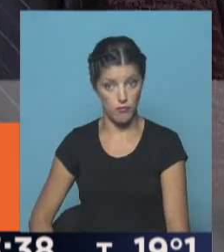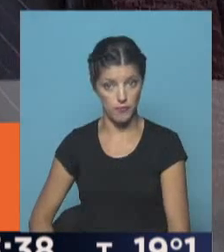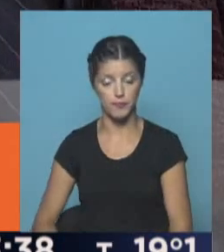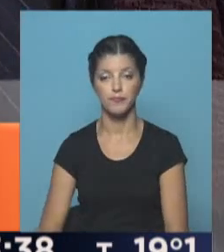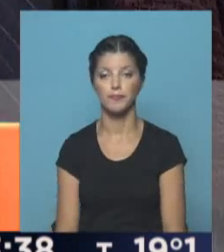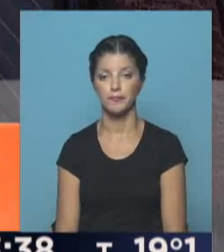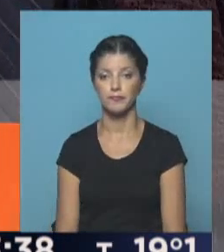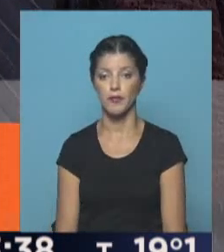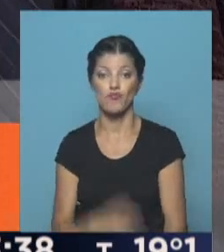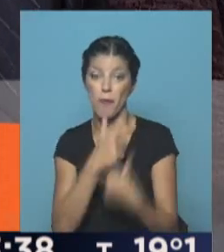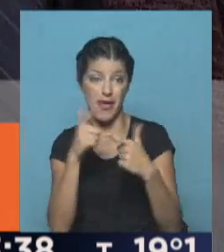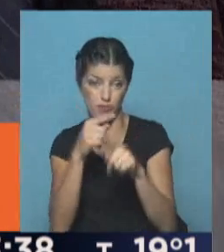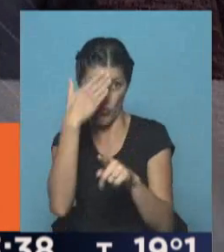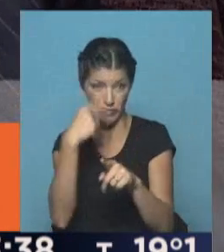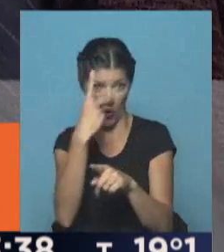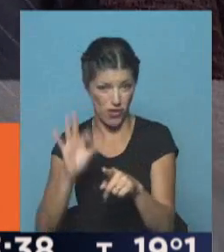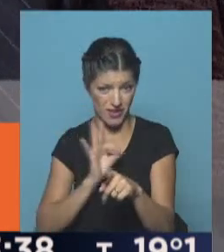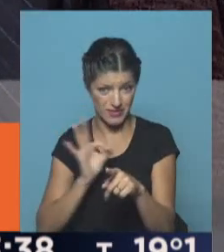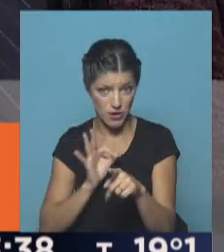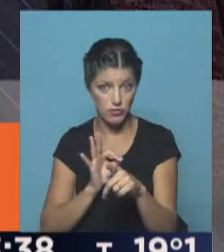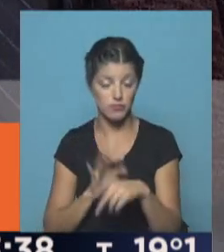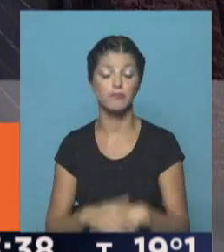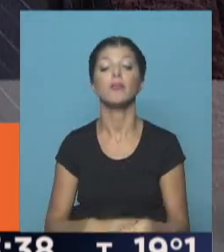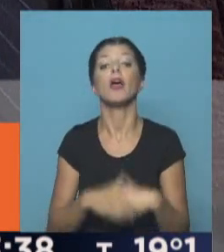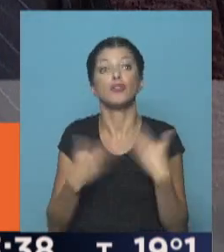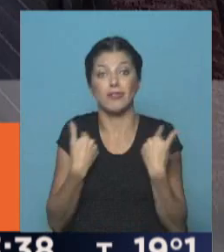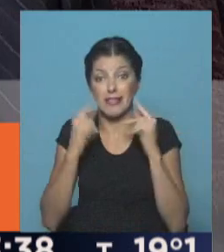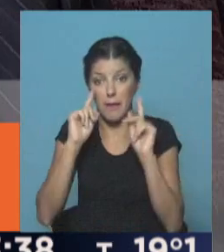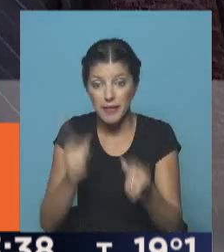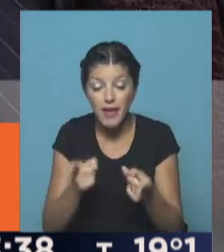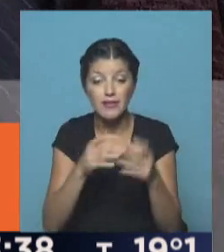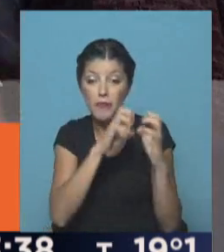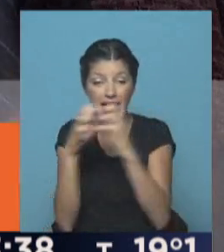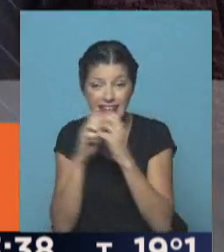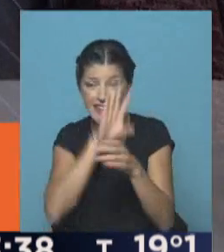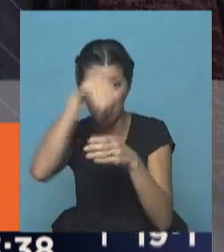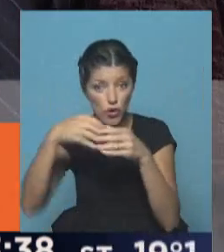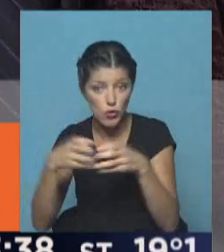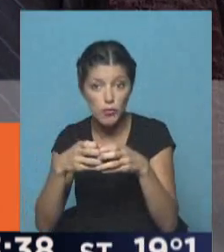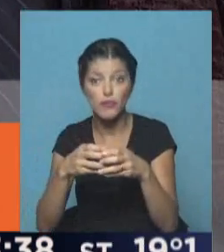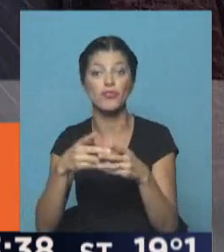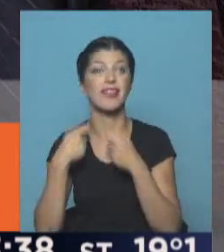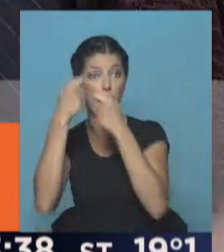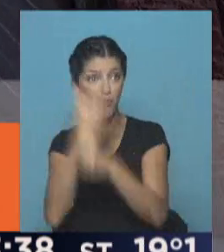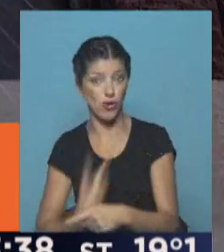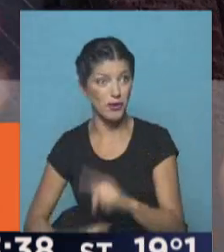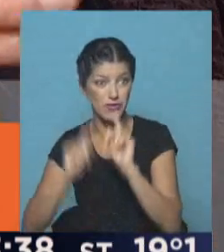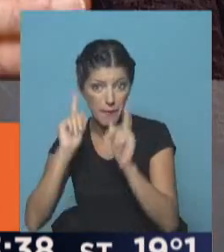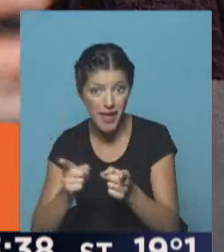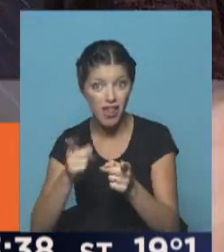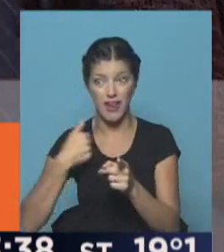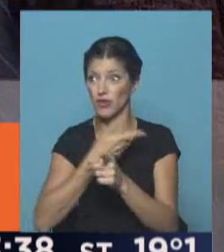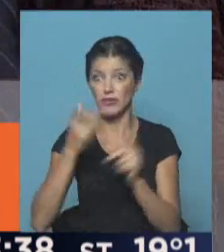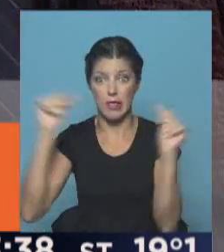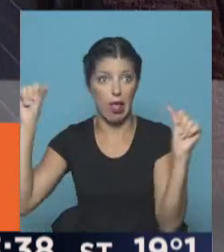últimos dos años y eso hace que también la baja de la popularidad del gobierno también haya disminuido y haya aumentado